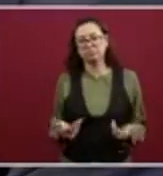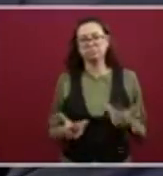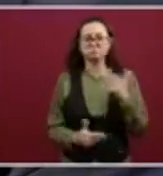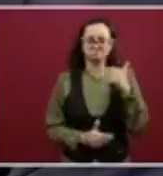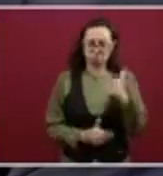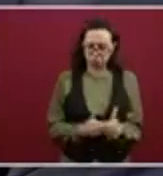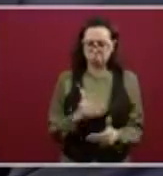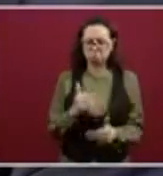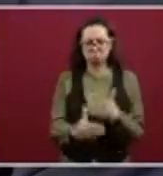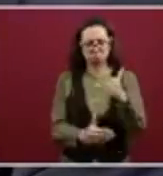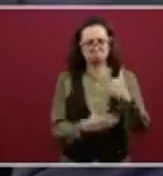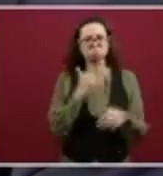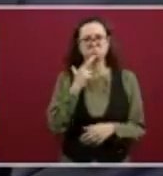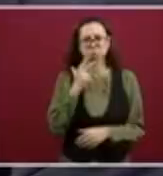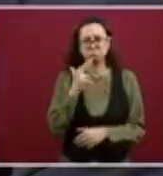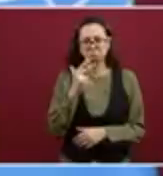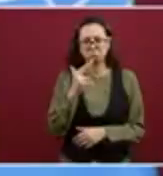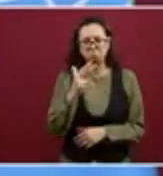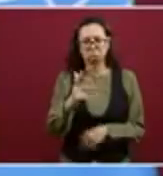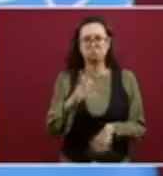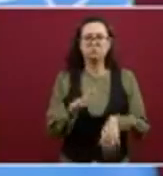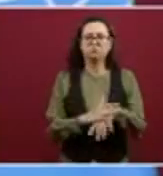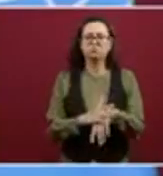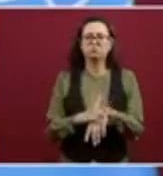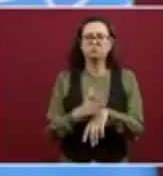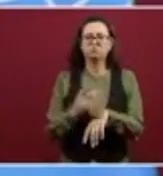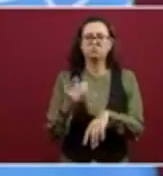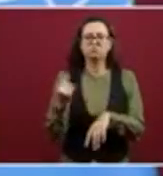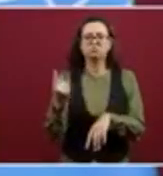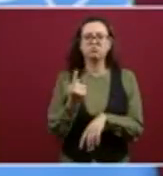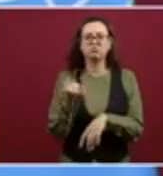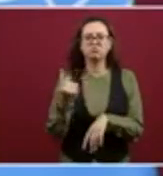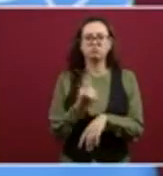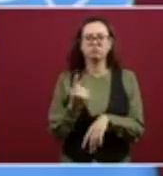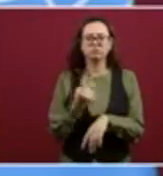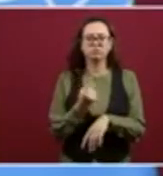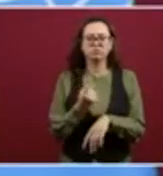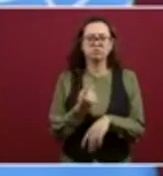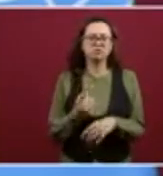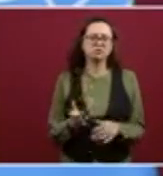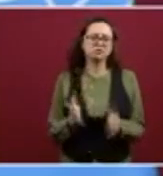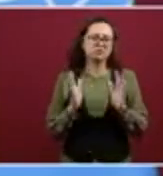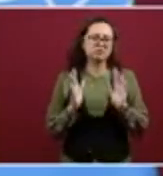avanzado porque ya tenemos